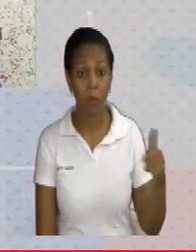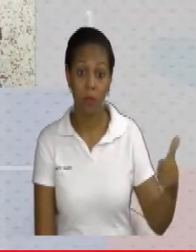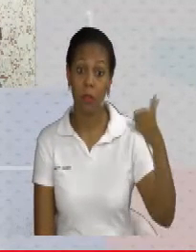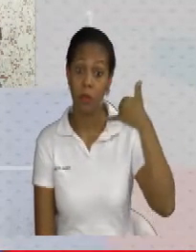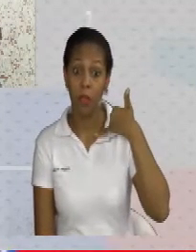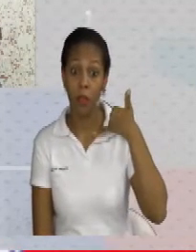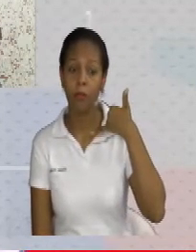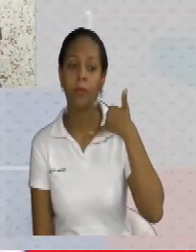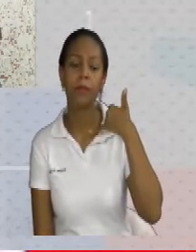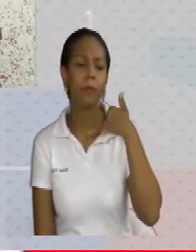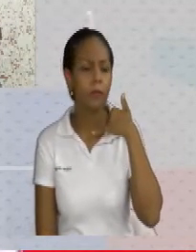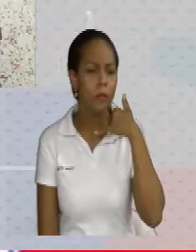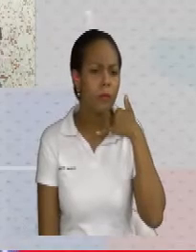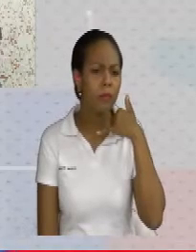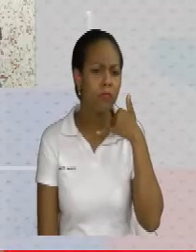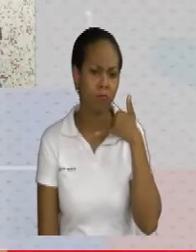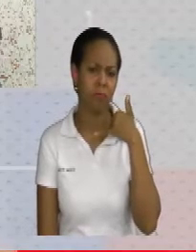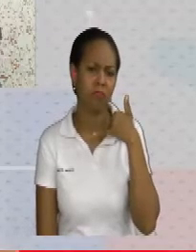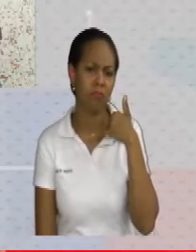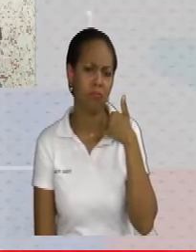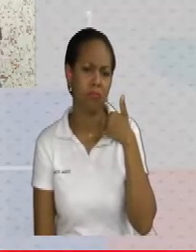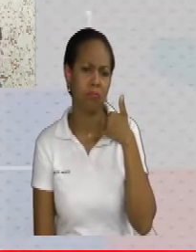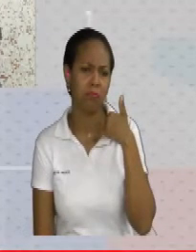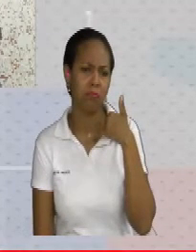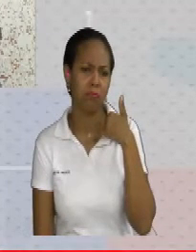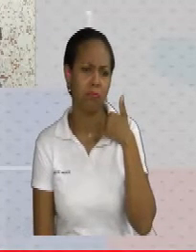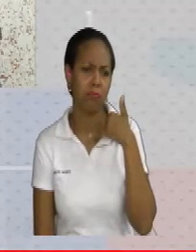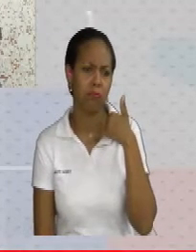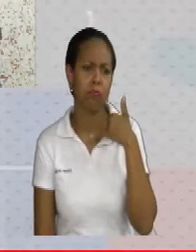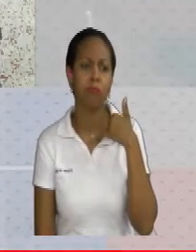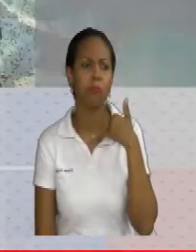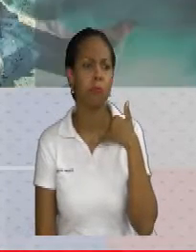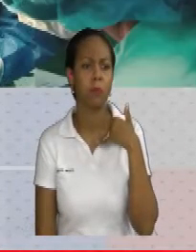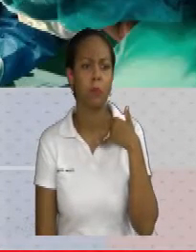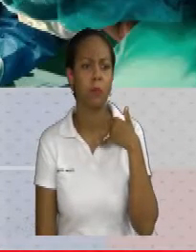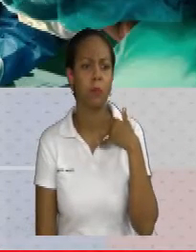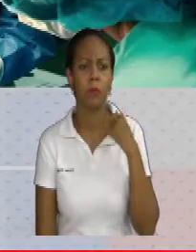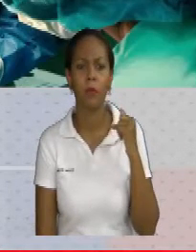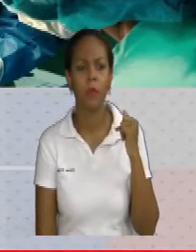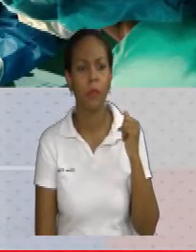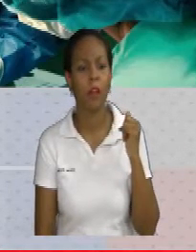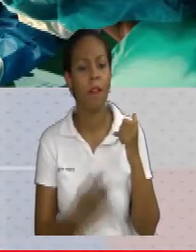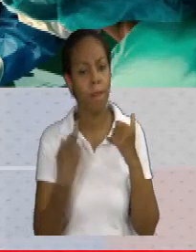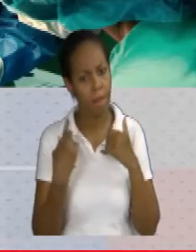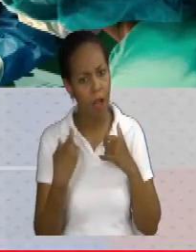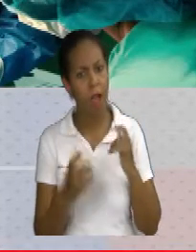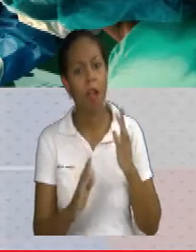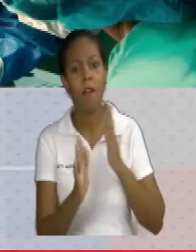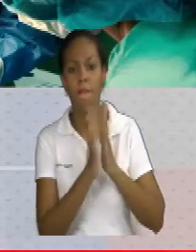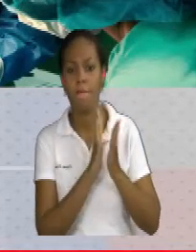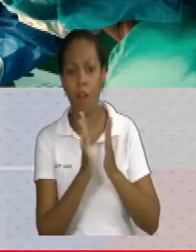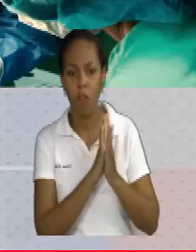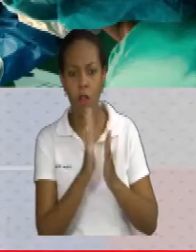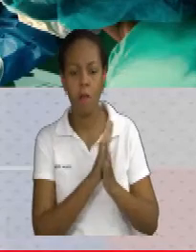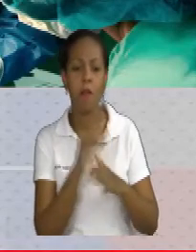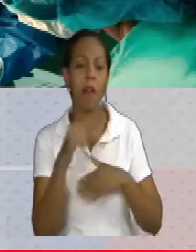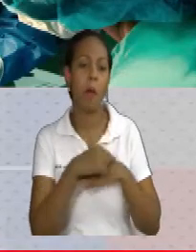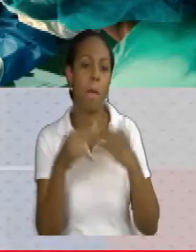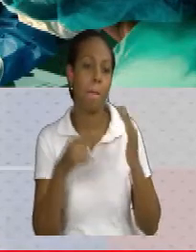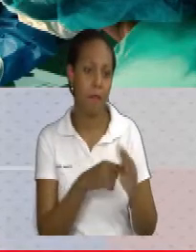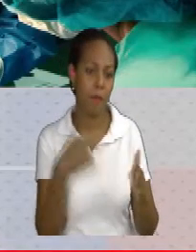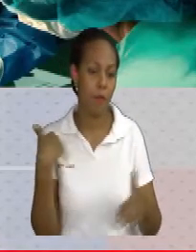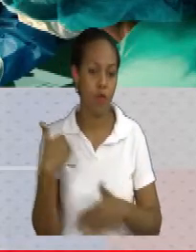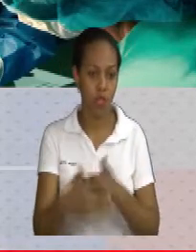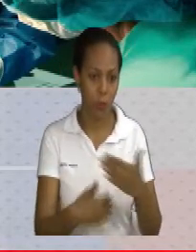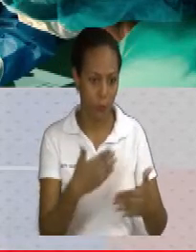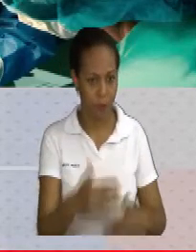han recibido las llamadas telefónicas y no, pues, no han recibido pues de pronto la información explícita del proceso.